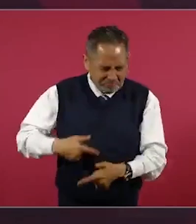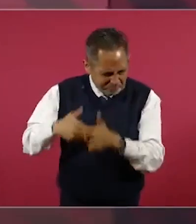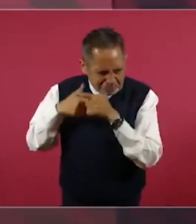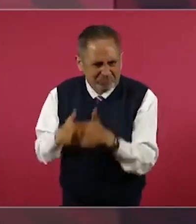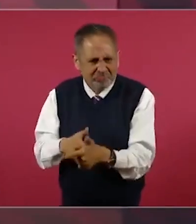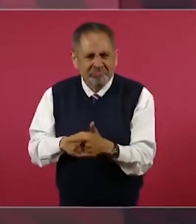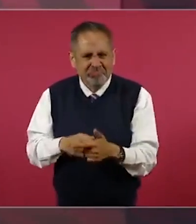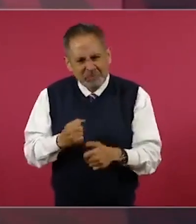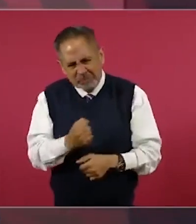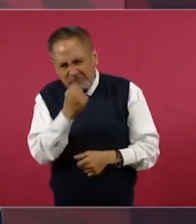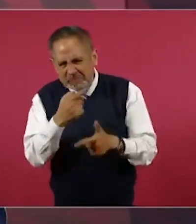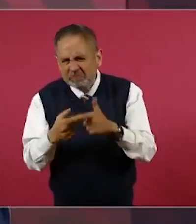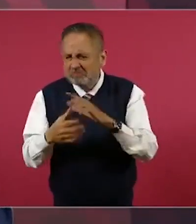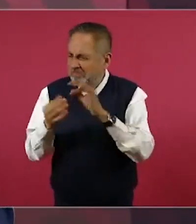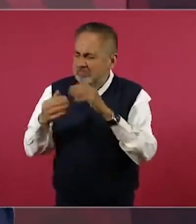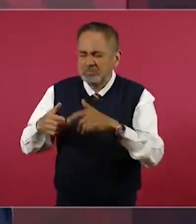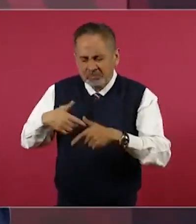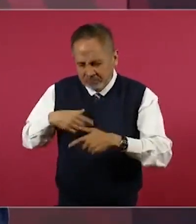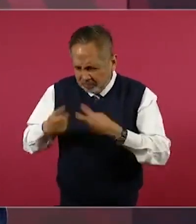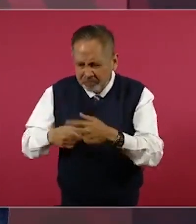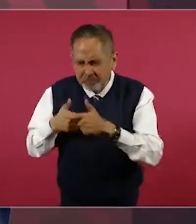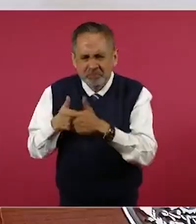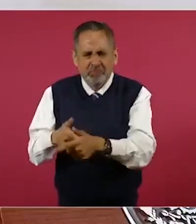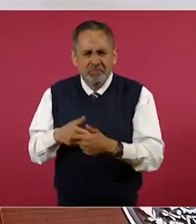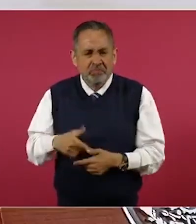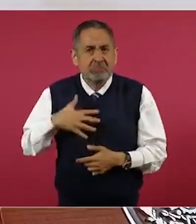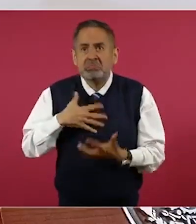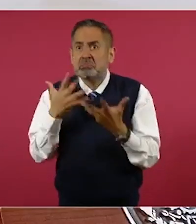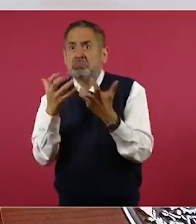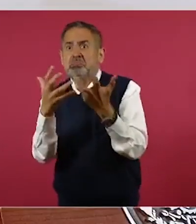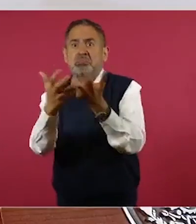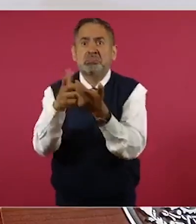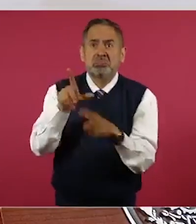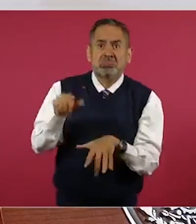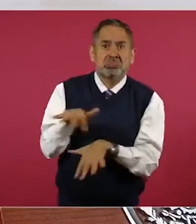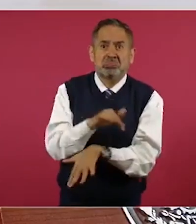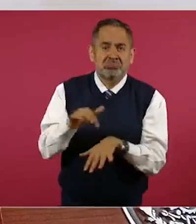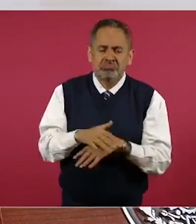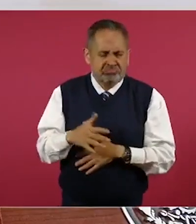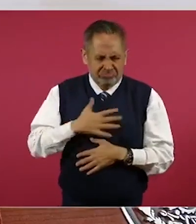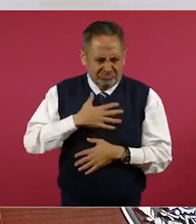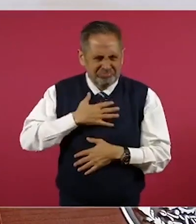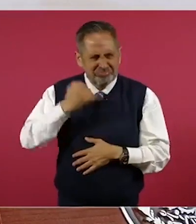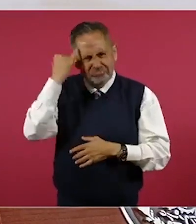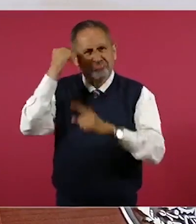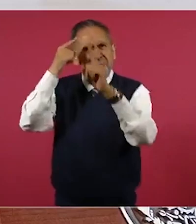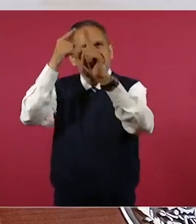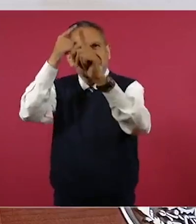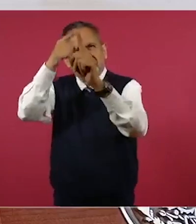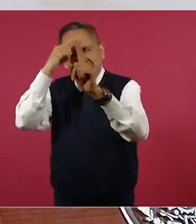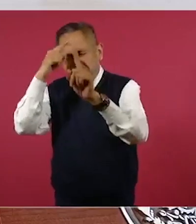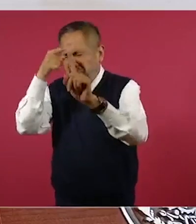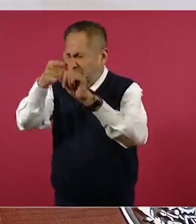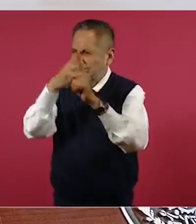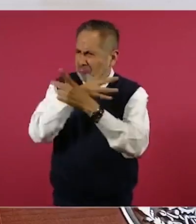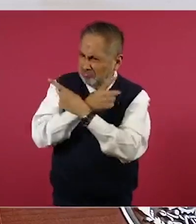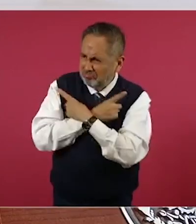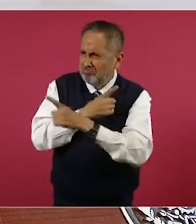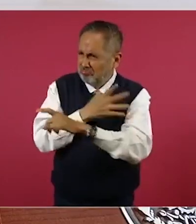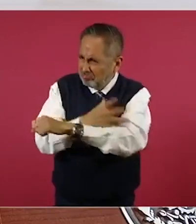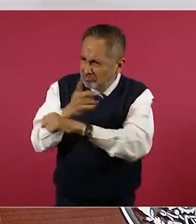y les voy a demostrar de que no soy un ambicioso vulgar que lucho por ideales y Lucho por principios